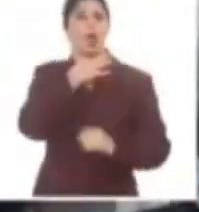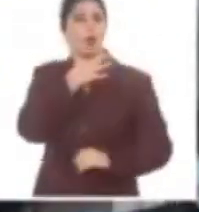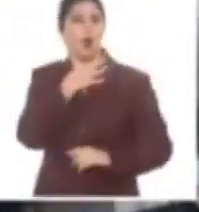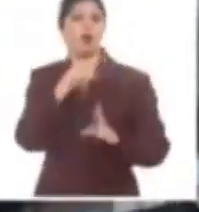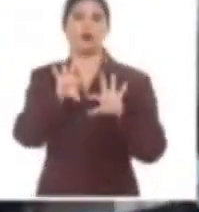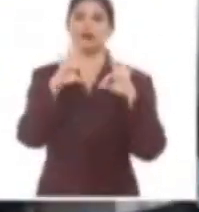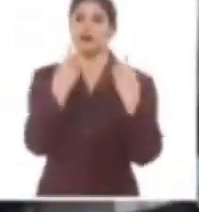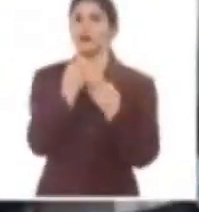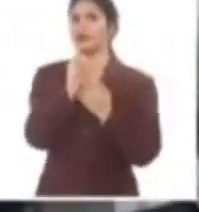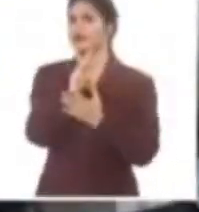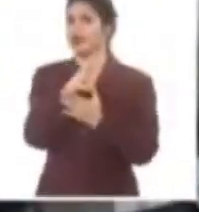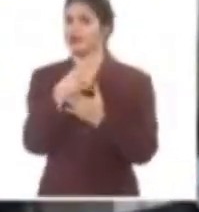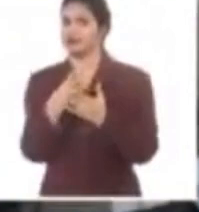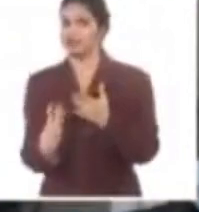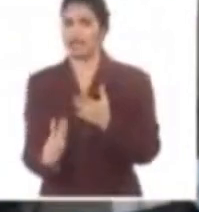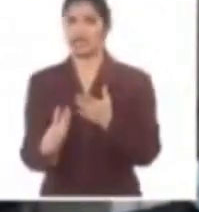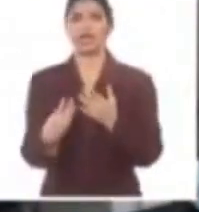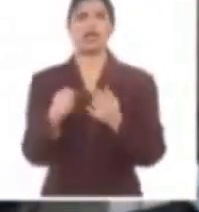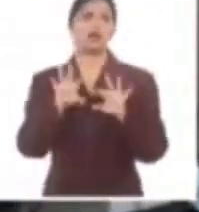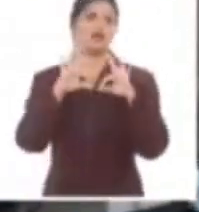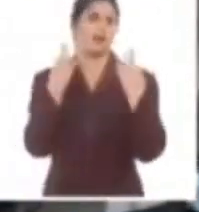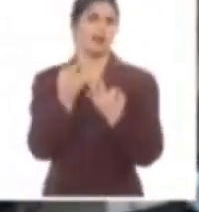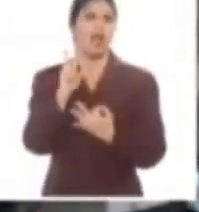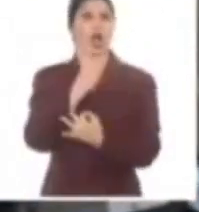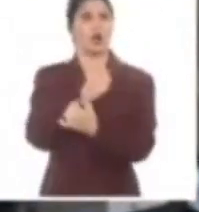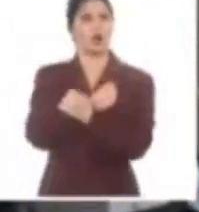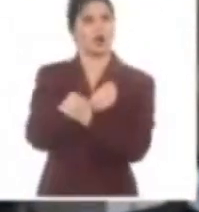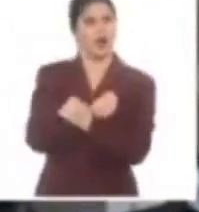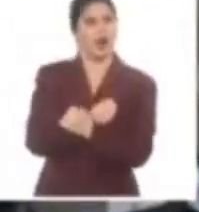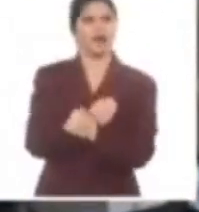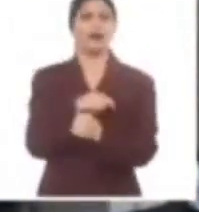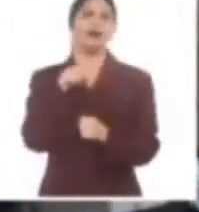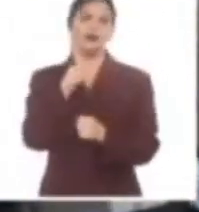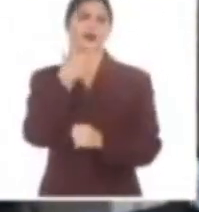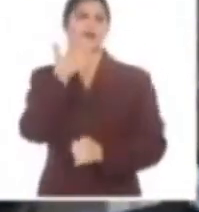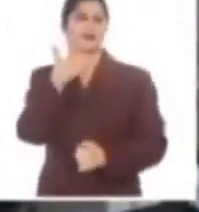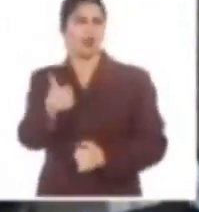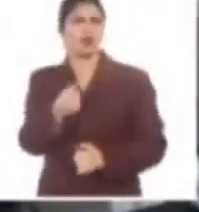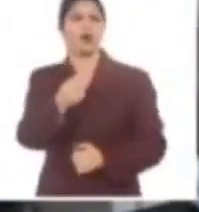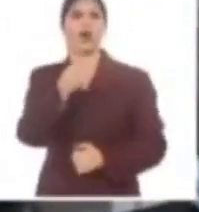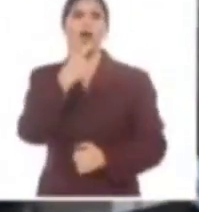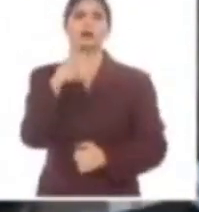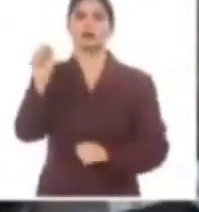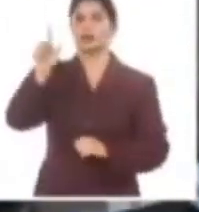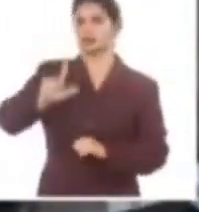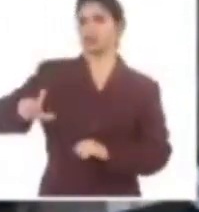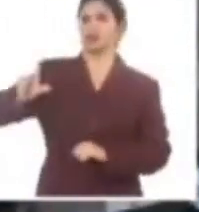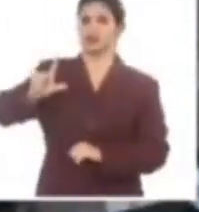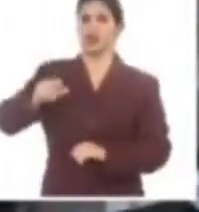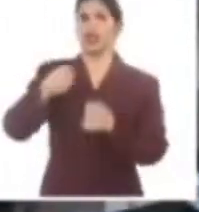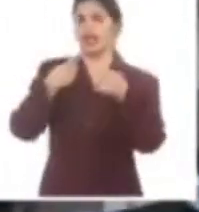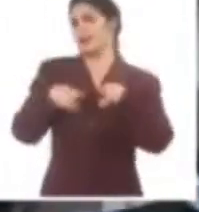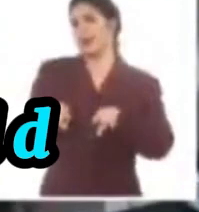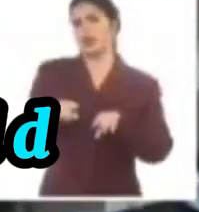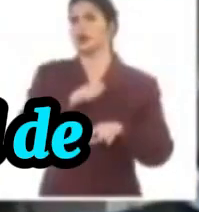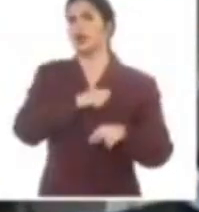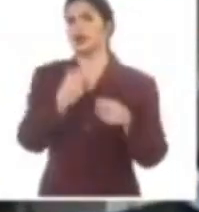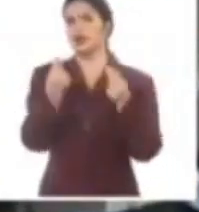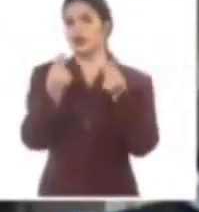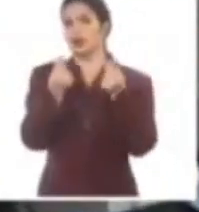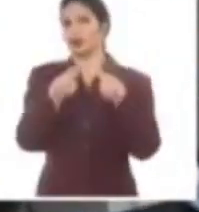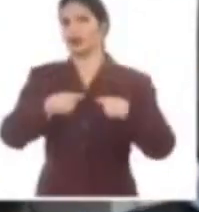social. Pero más que la asistencia que se le pueda dar monetaria, lo que queremos también, todo el que tenga capacidad